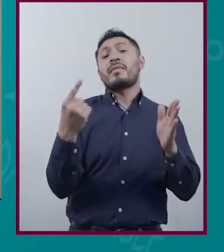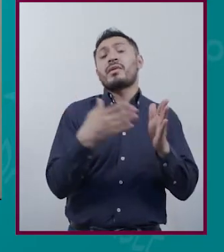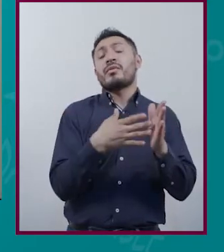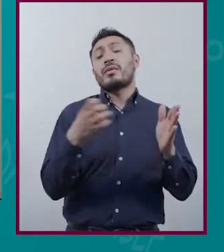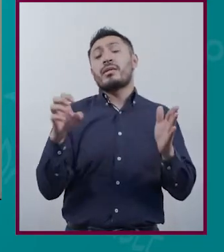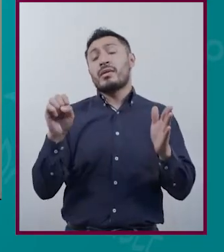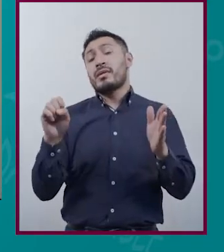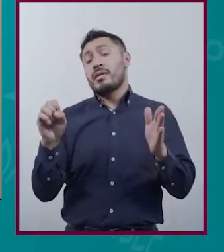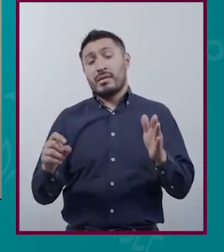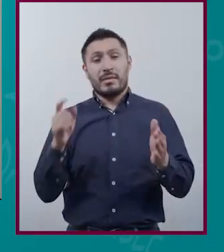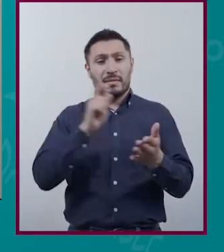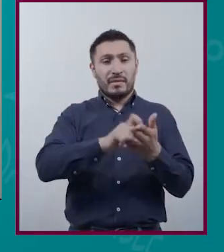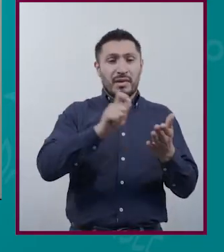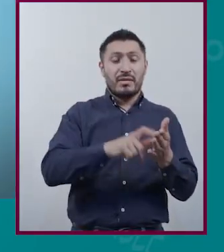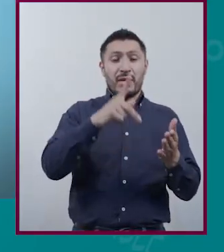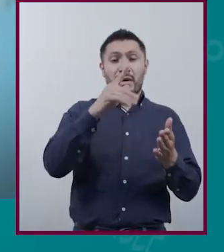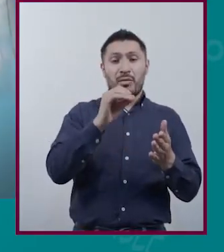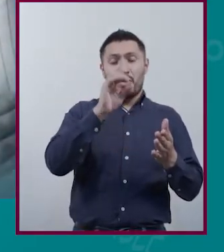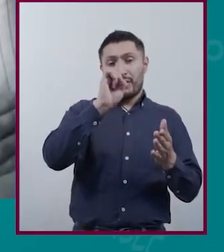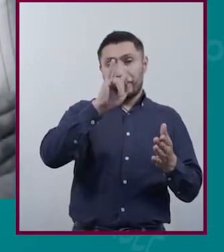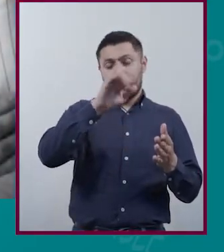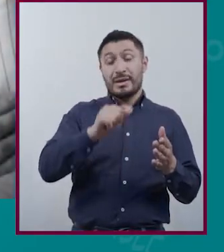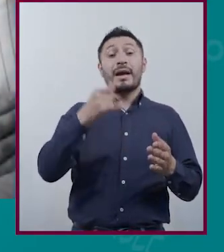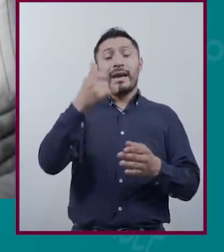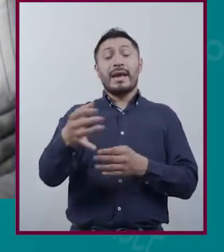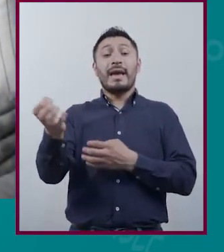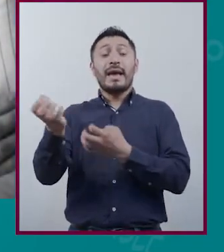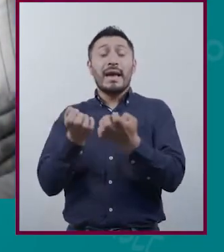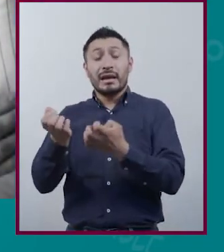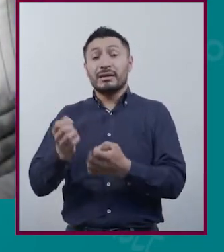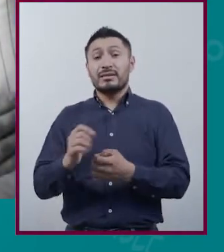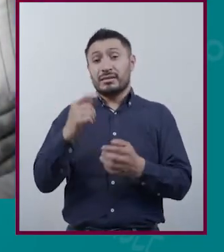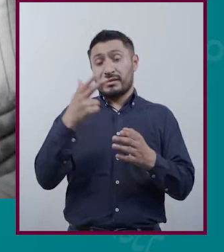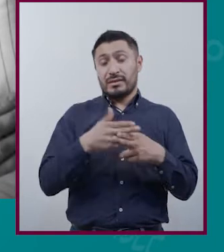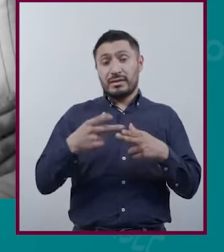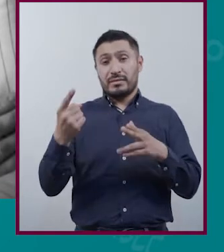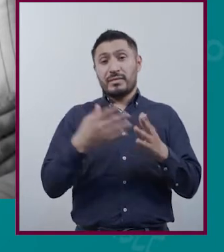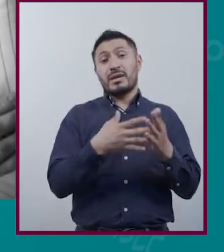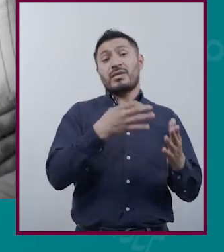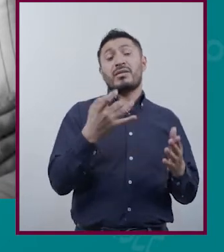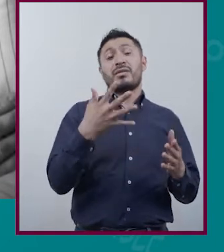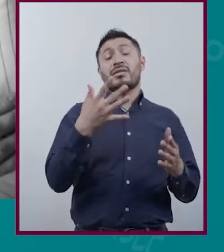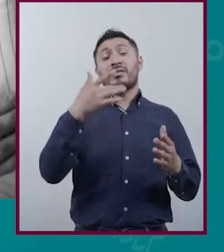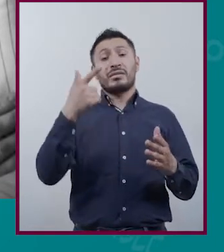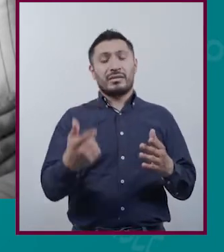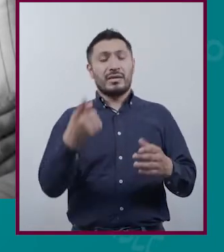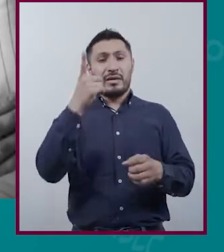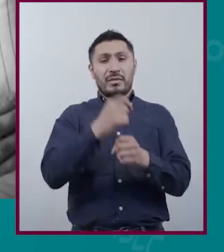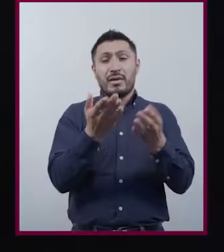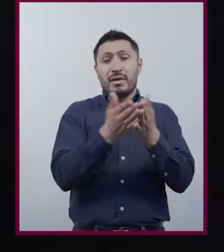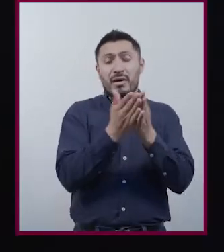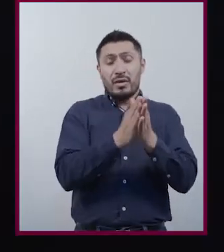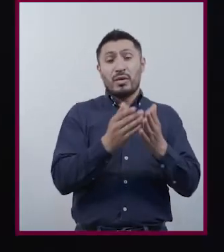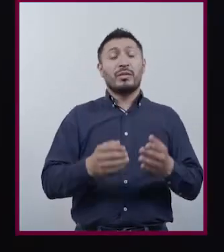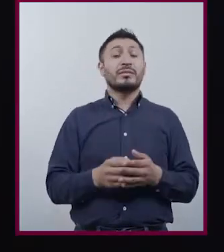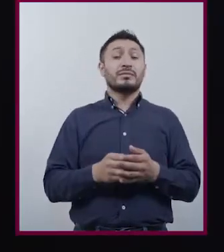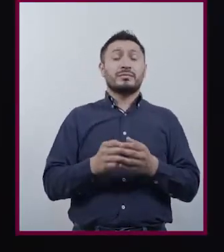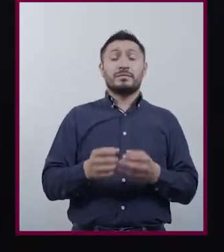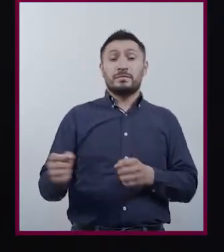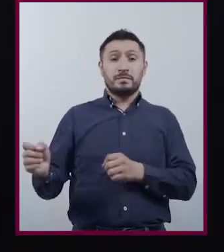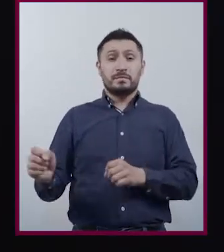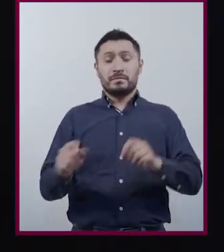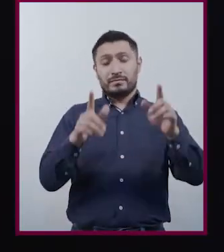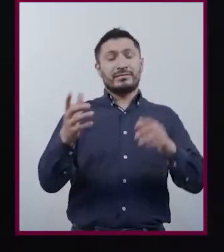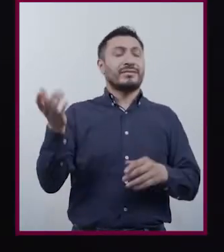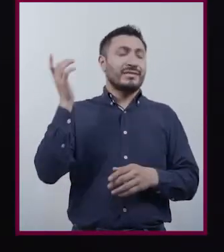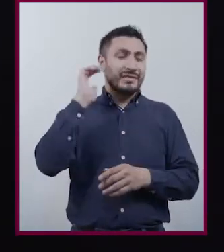poesía y ensayo, hasta que en 1957 publicó su primera novela, Balún Canán, que ya nos